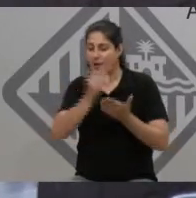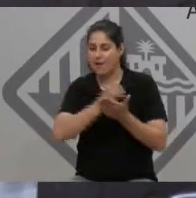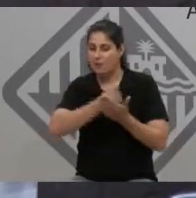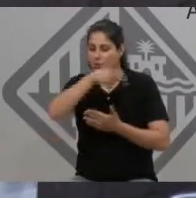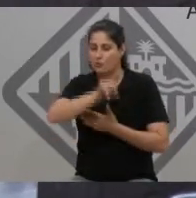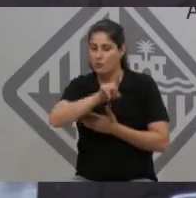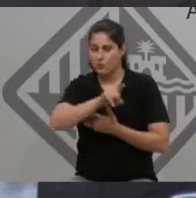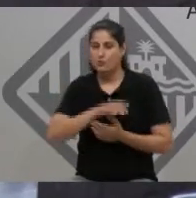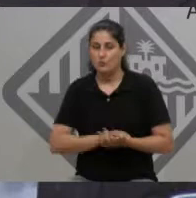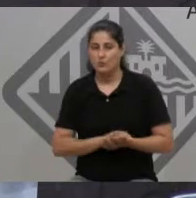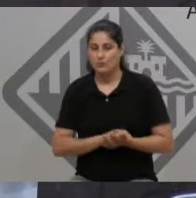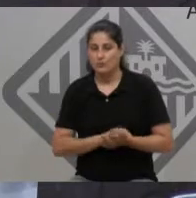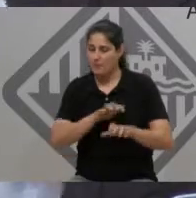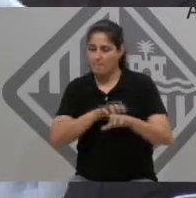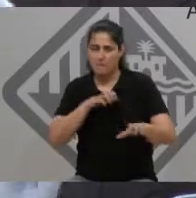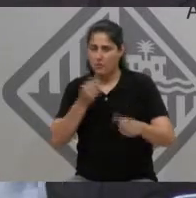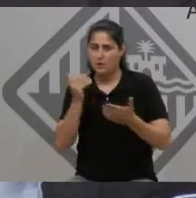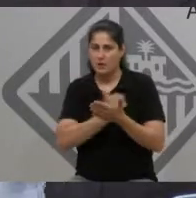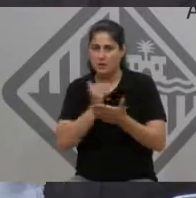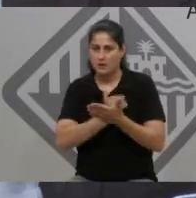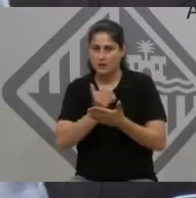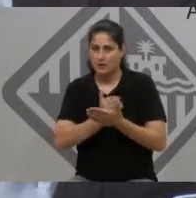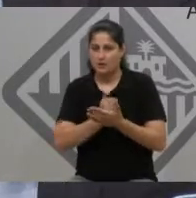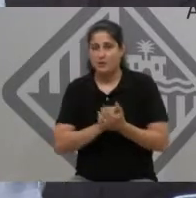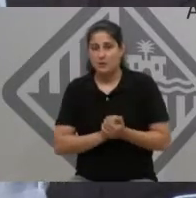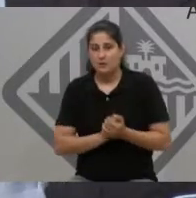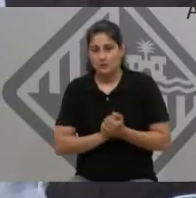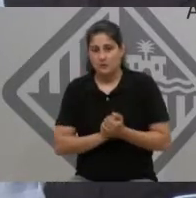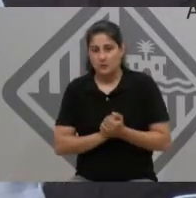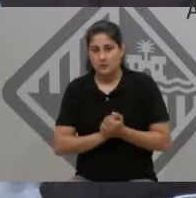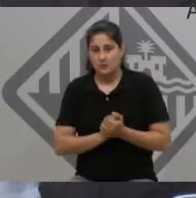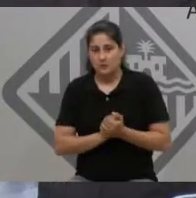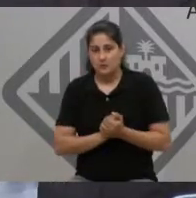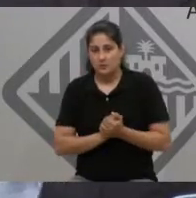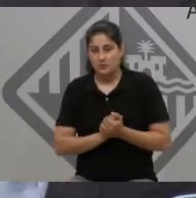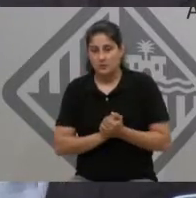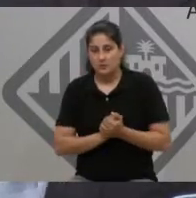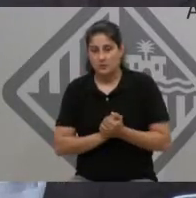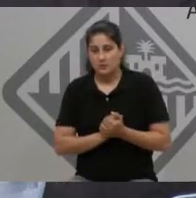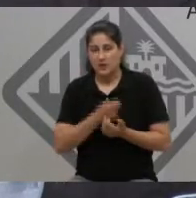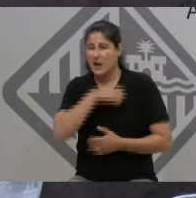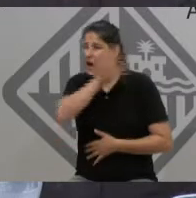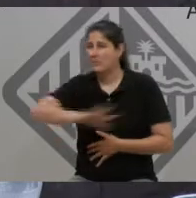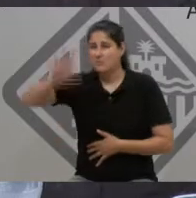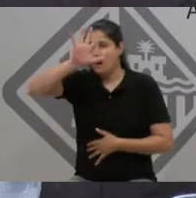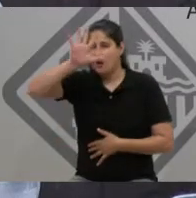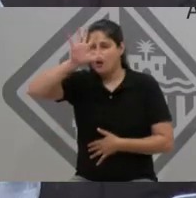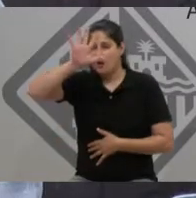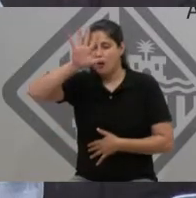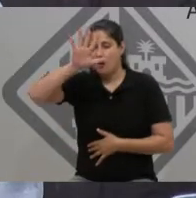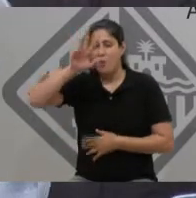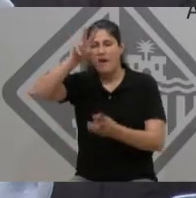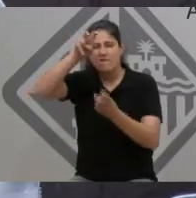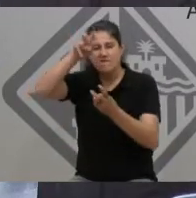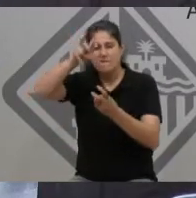principales sobre los que podemos actuar, impuestos sobre los que podemos actuar, tiene una presión fiscal de las más bajas de España. En